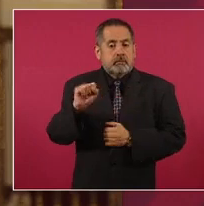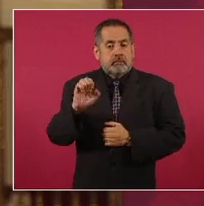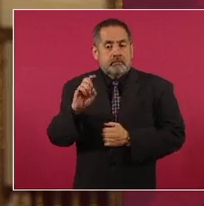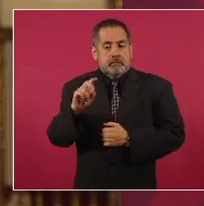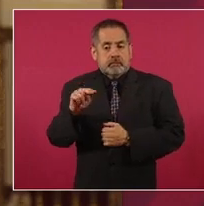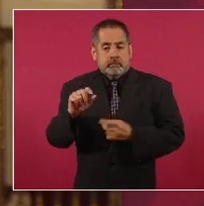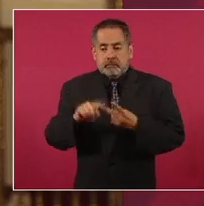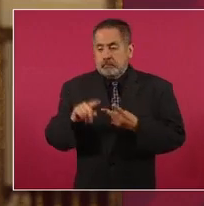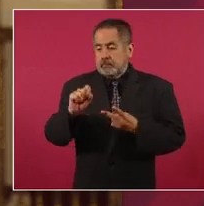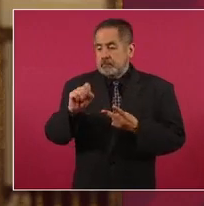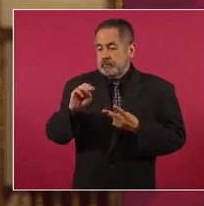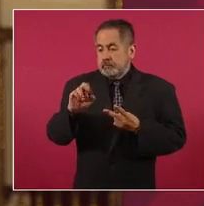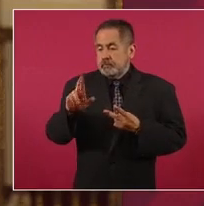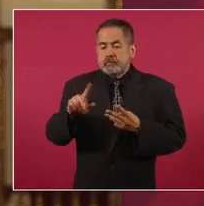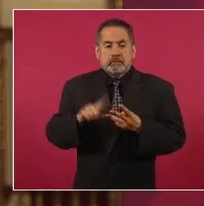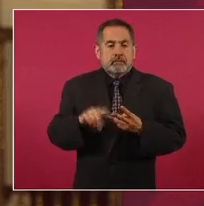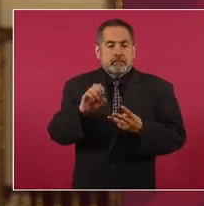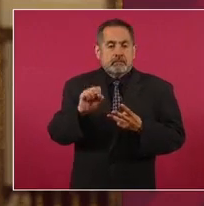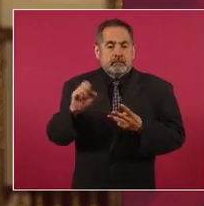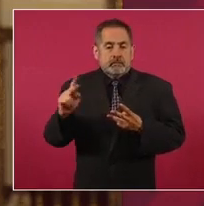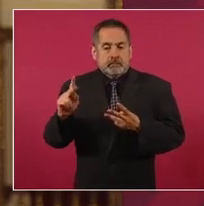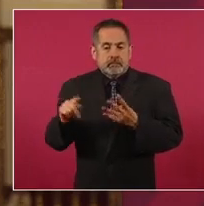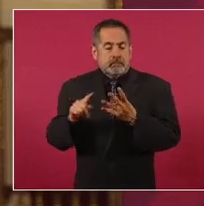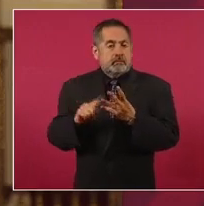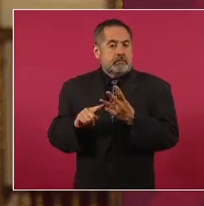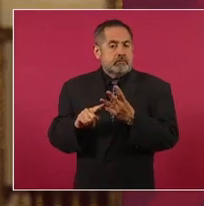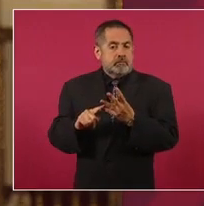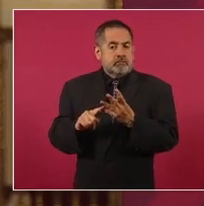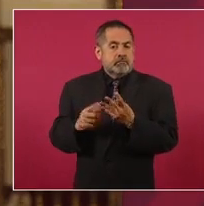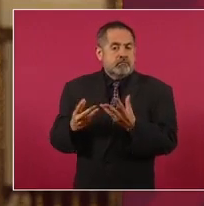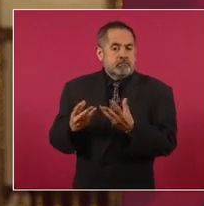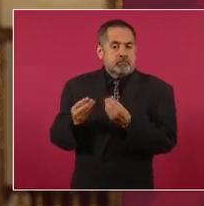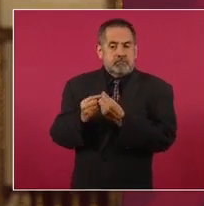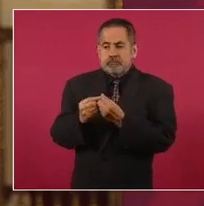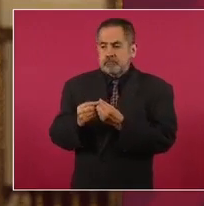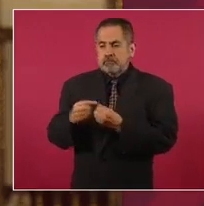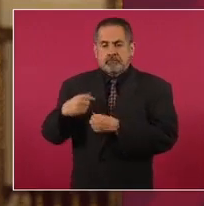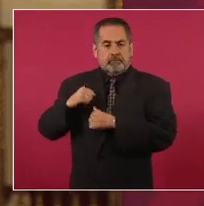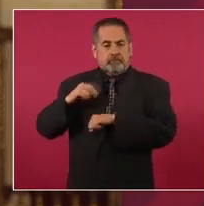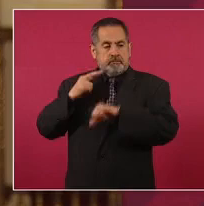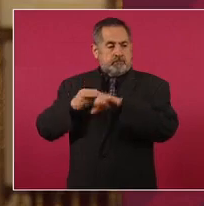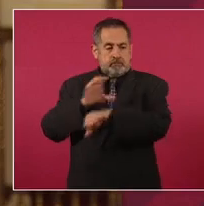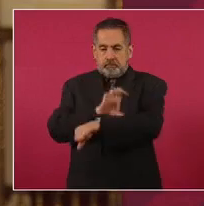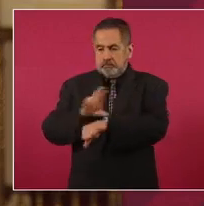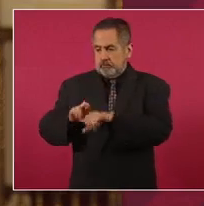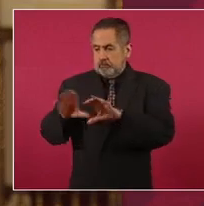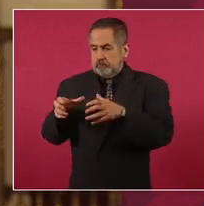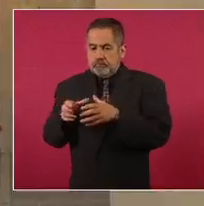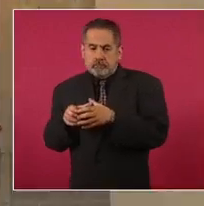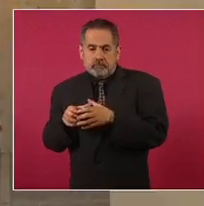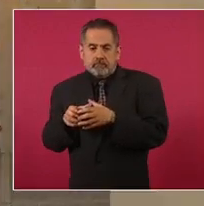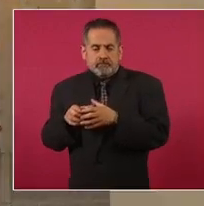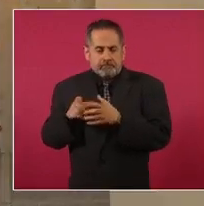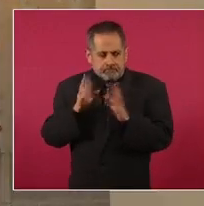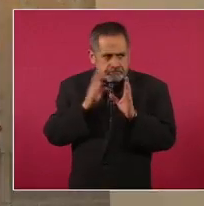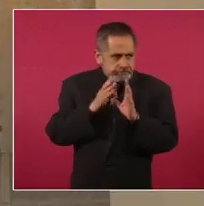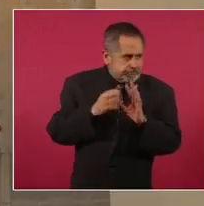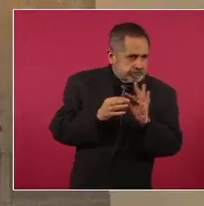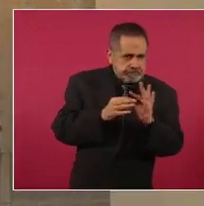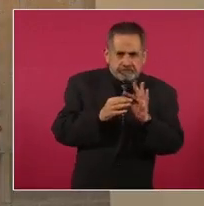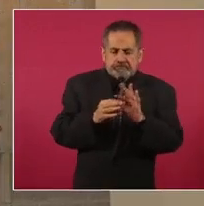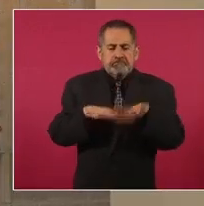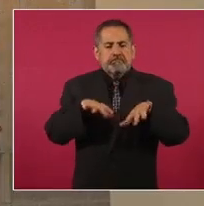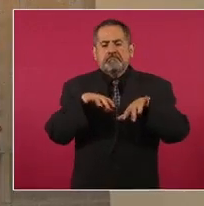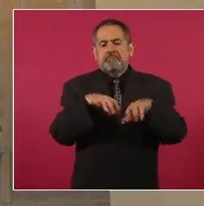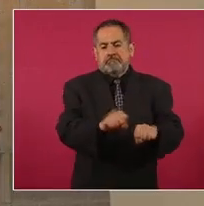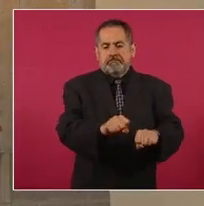la Secretaría de Seguridad y Protección Ciudadana, a través de la Coordinación Antisecuestros y el Centro Nacional de Inteligencia. Y